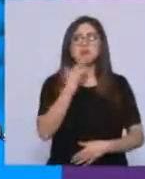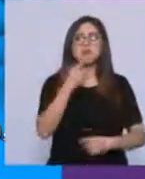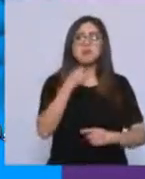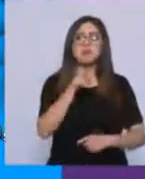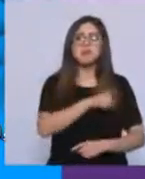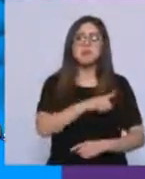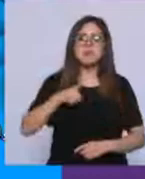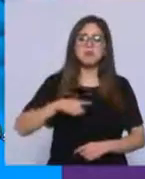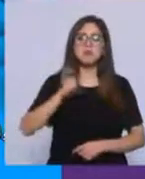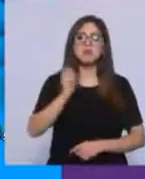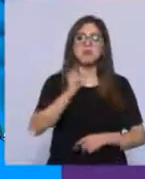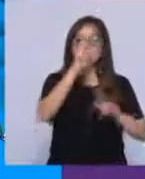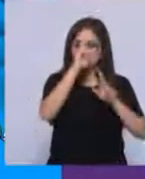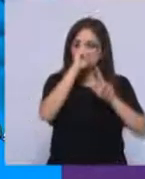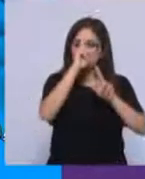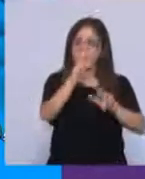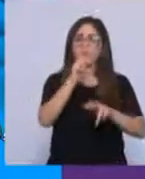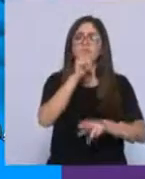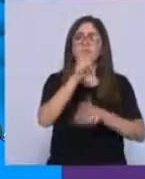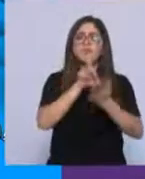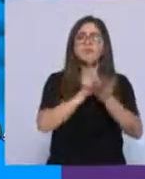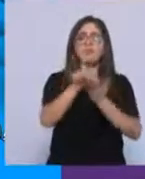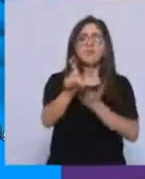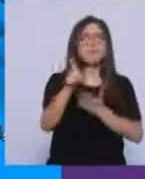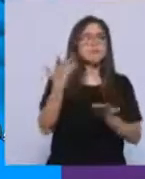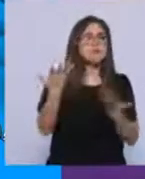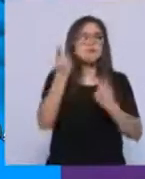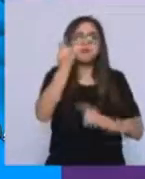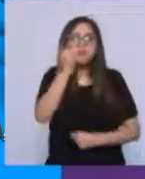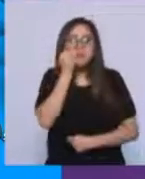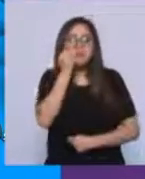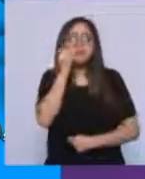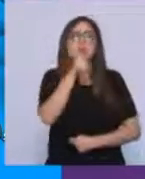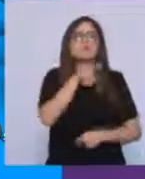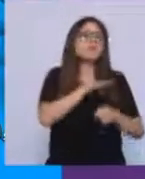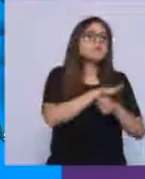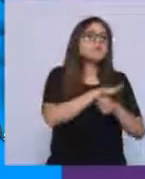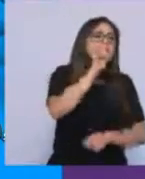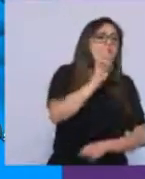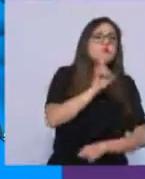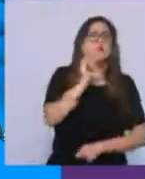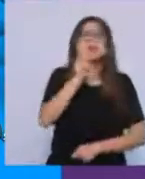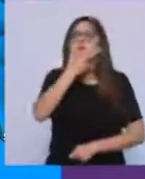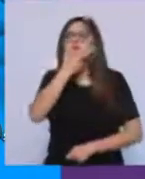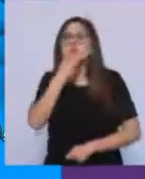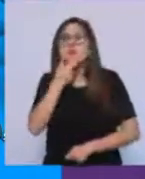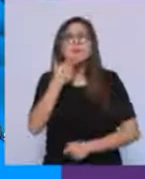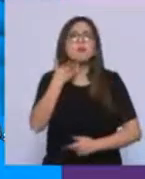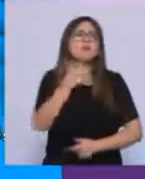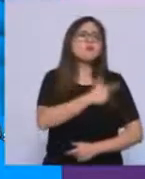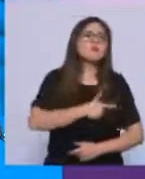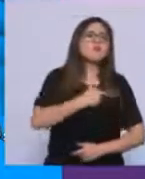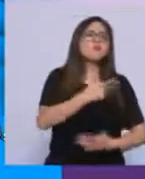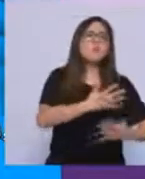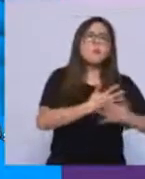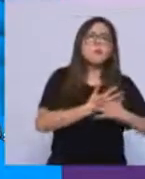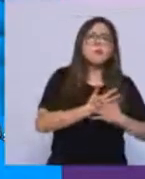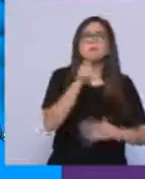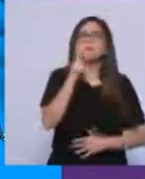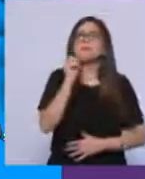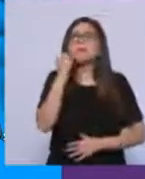por respetarnos, por respetar los derechos. No importa qué género seas, no importa a qué género ames si